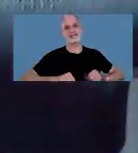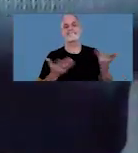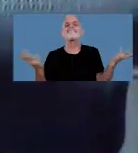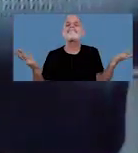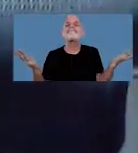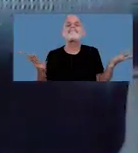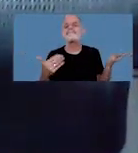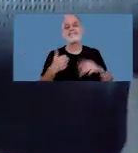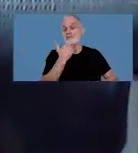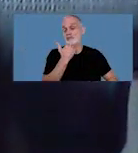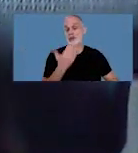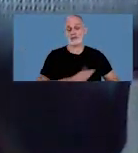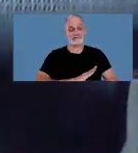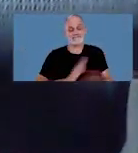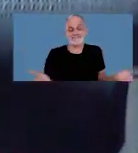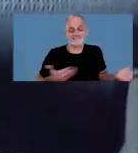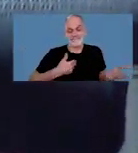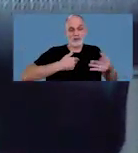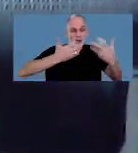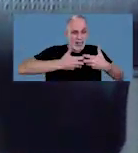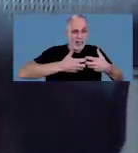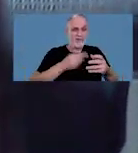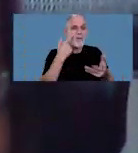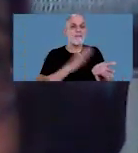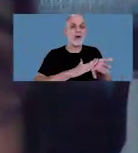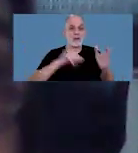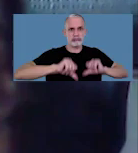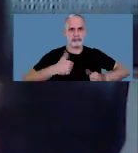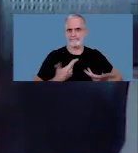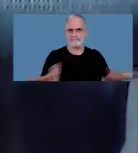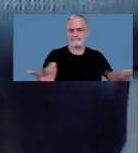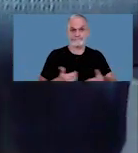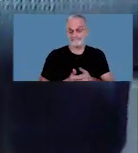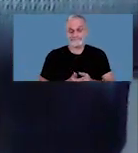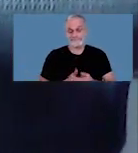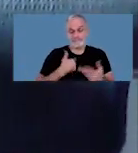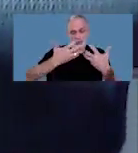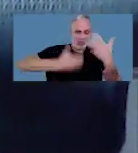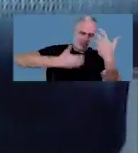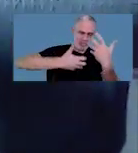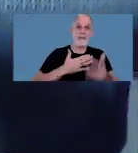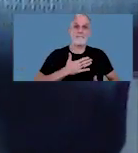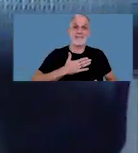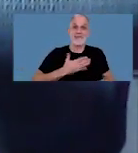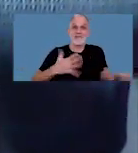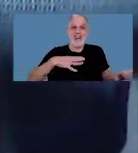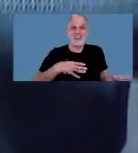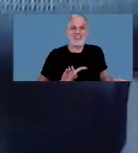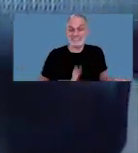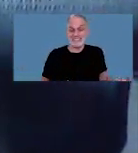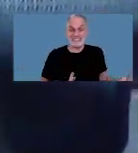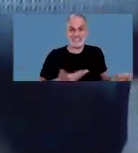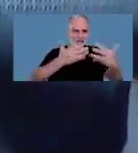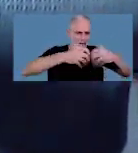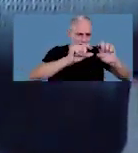puedo ayudar mucho en ese punto. No, yo no cargué el mío, así que no, ahí